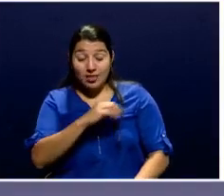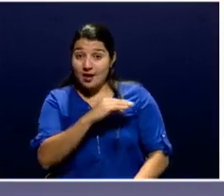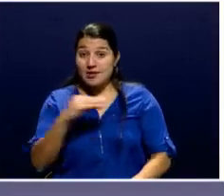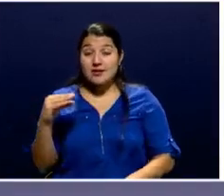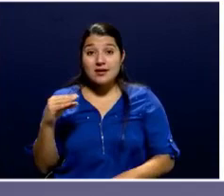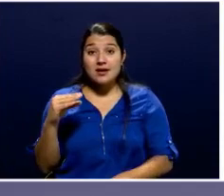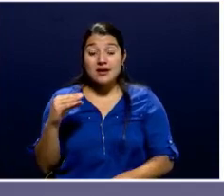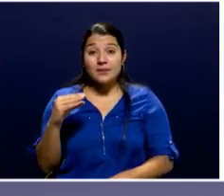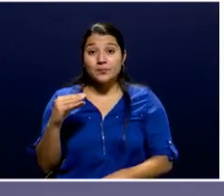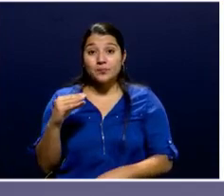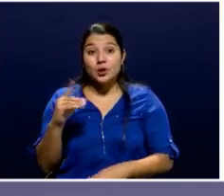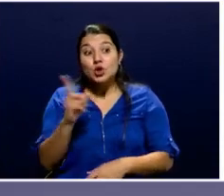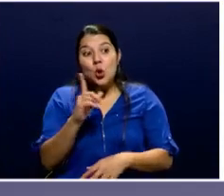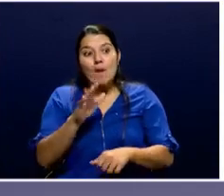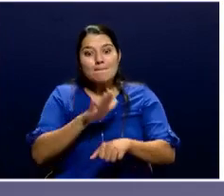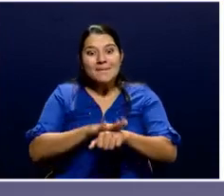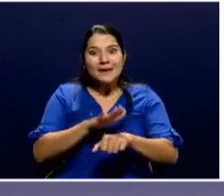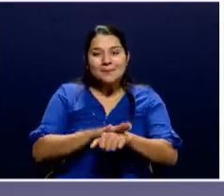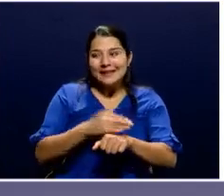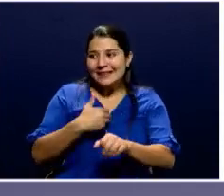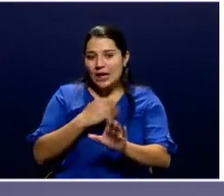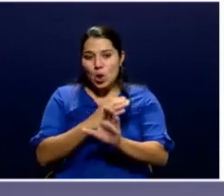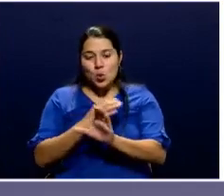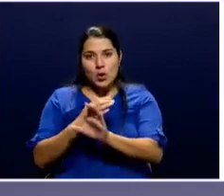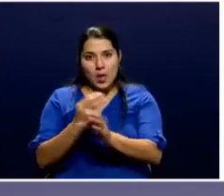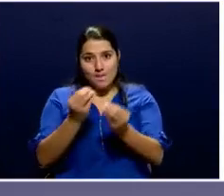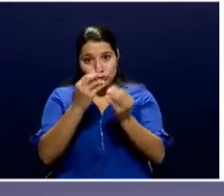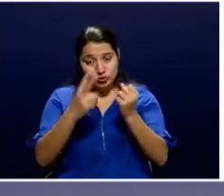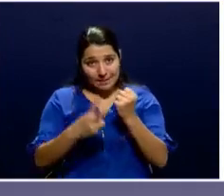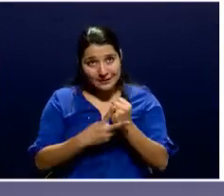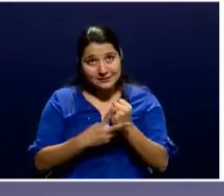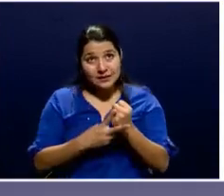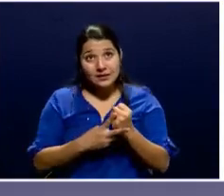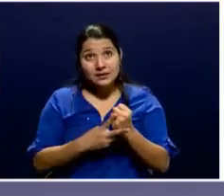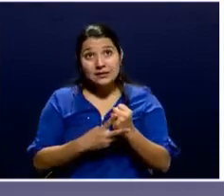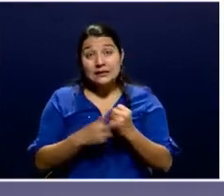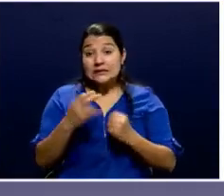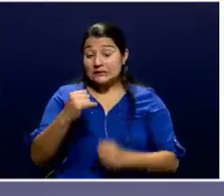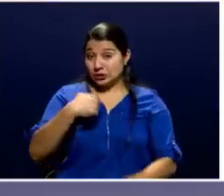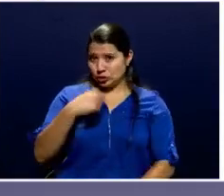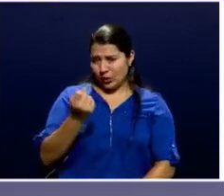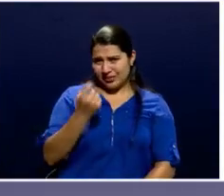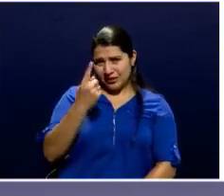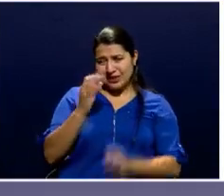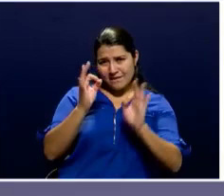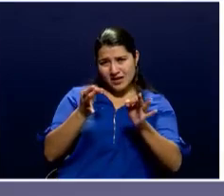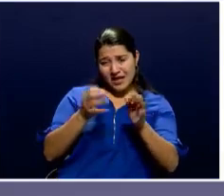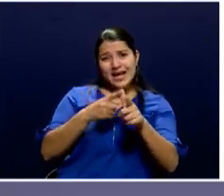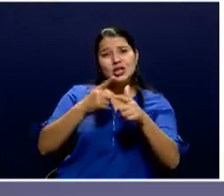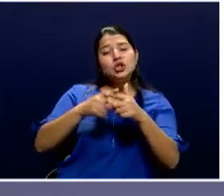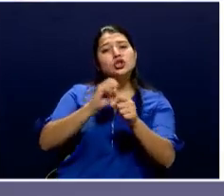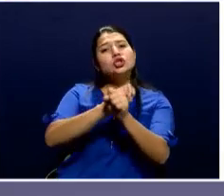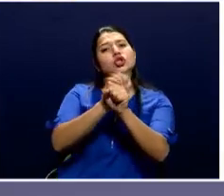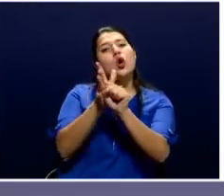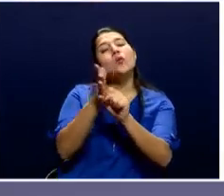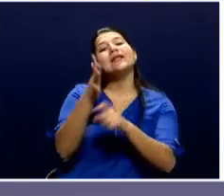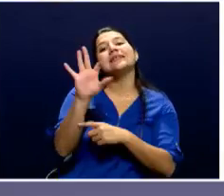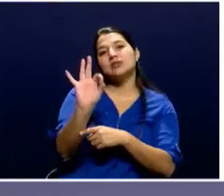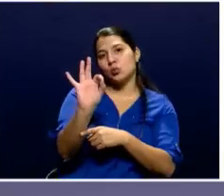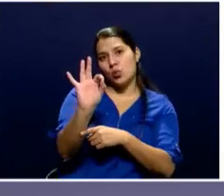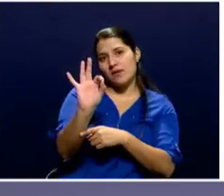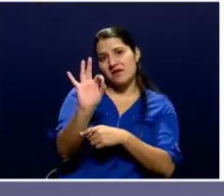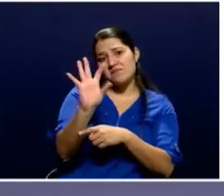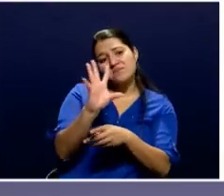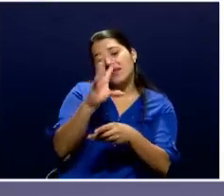impide tomar precauciones en muchos casos. Si yo lo entiendo bien, entonces el COVID-19 es parte de